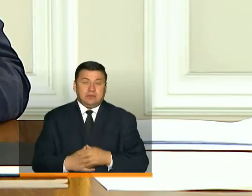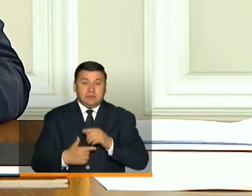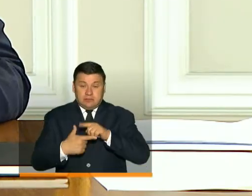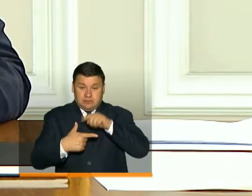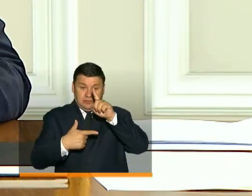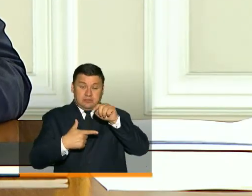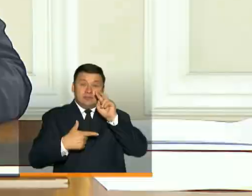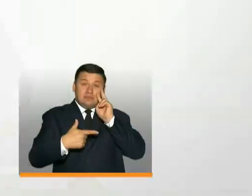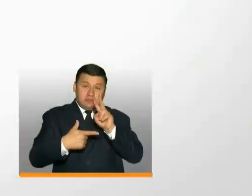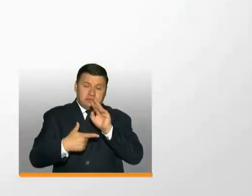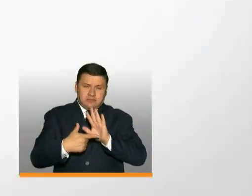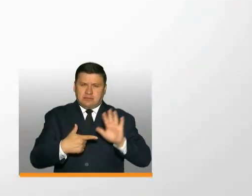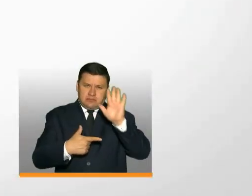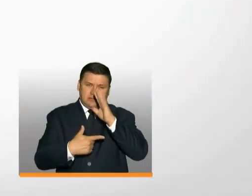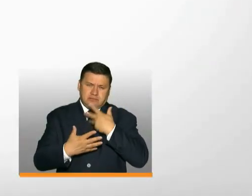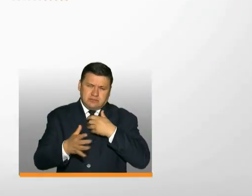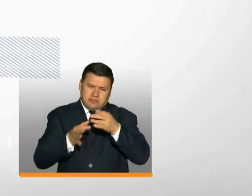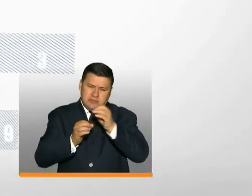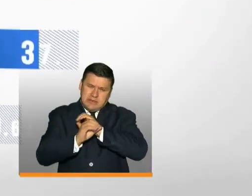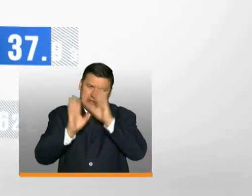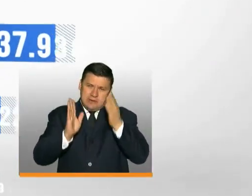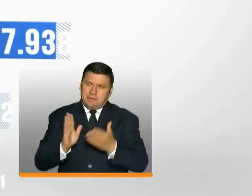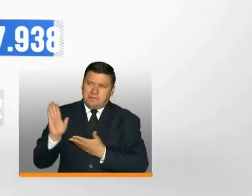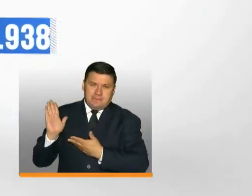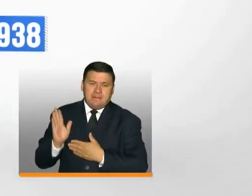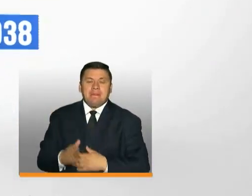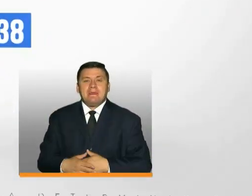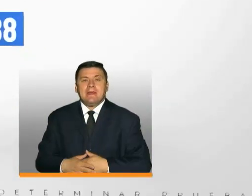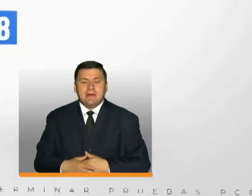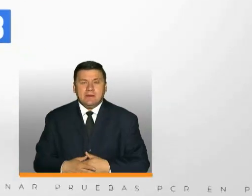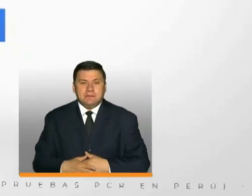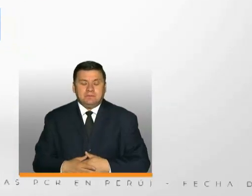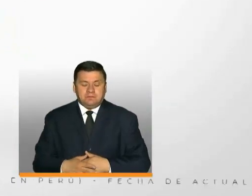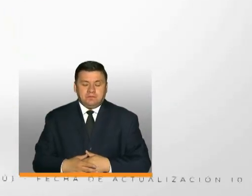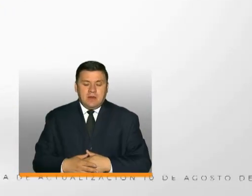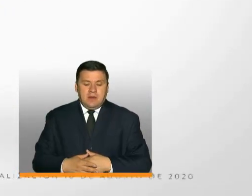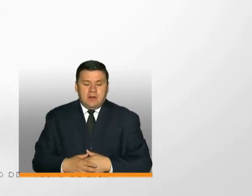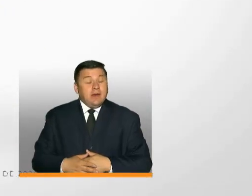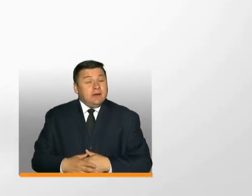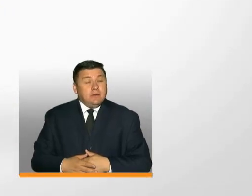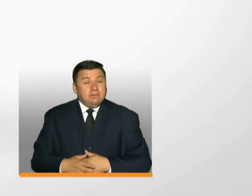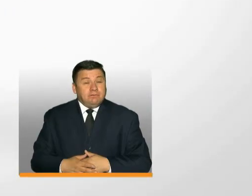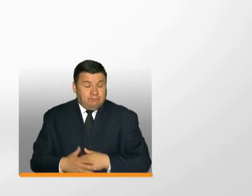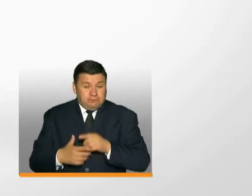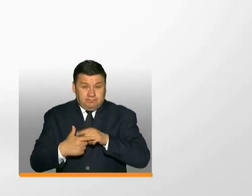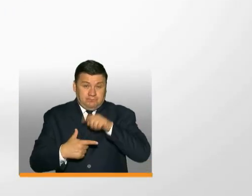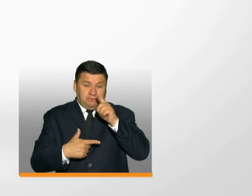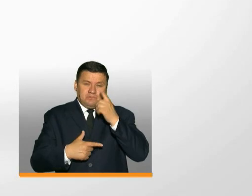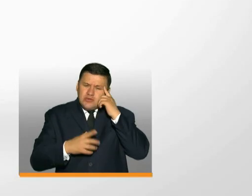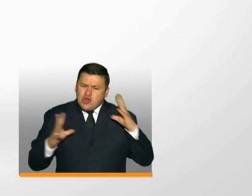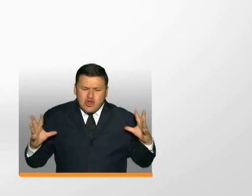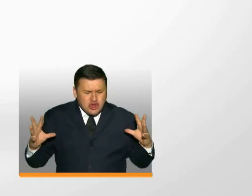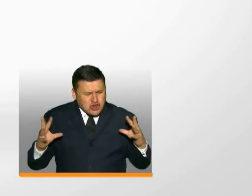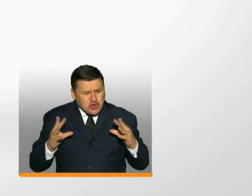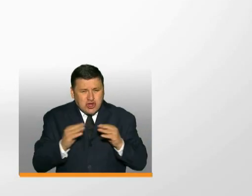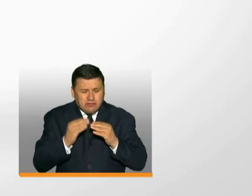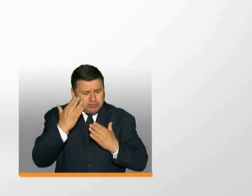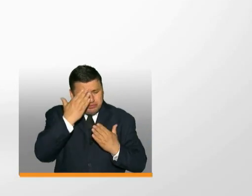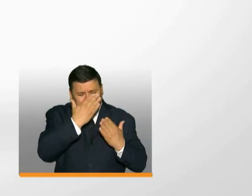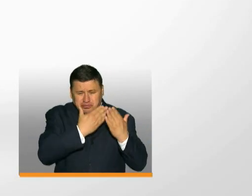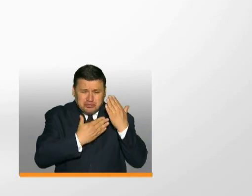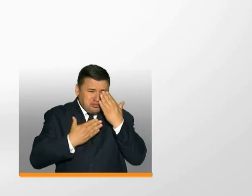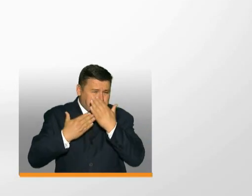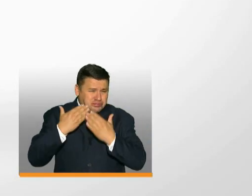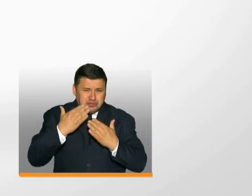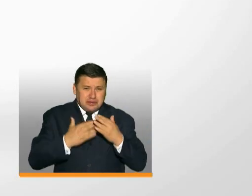gráfica que ustedes van a ver a continuación, y se las quiero explicar mientras la ven, es lo siguiente. En términos de el total de pruebas